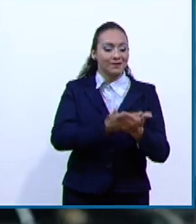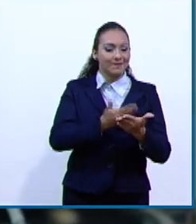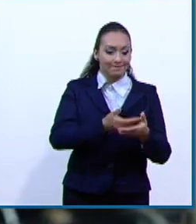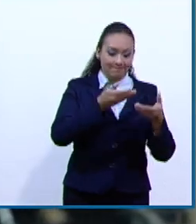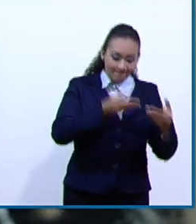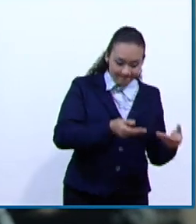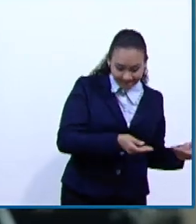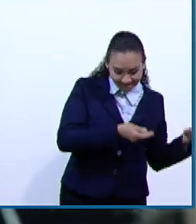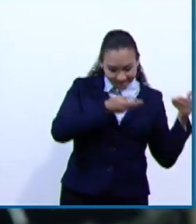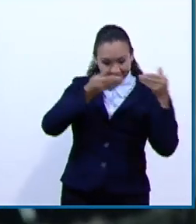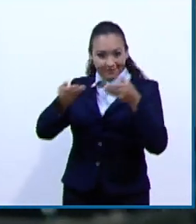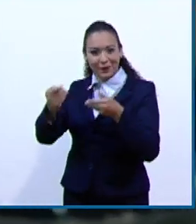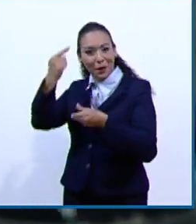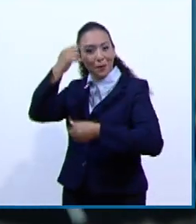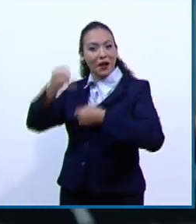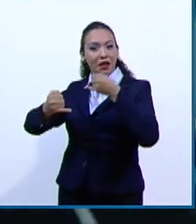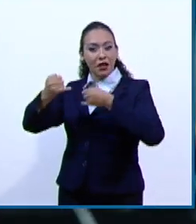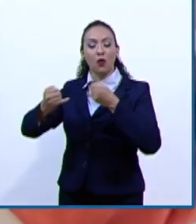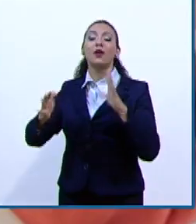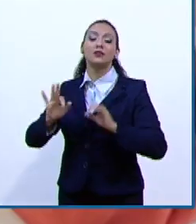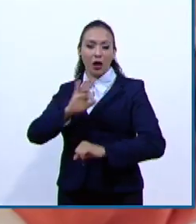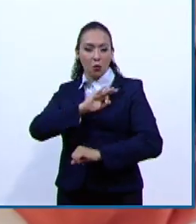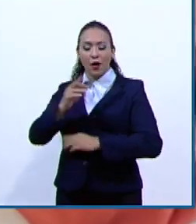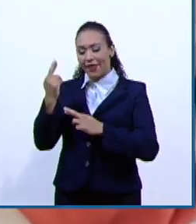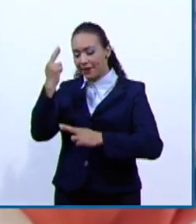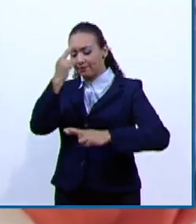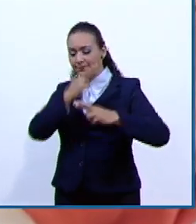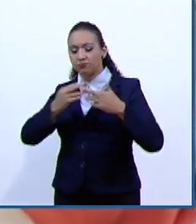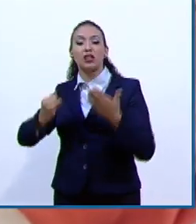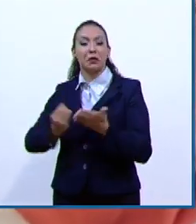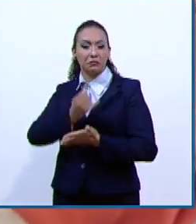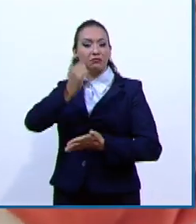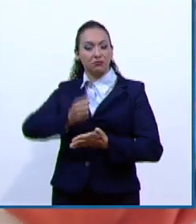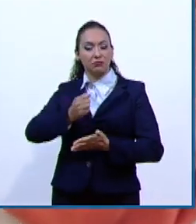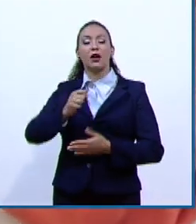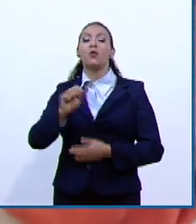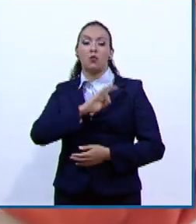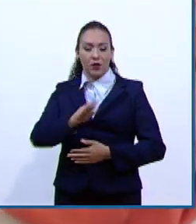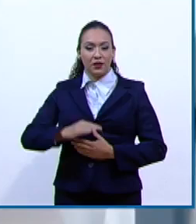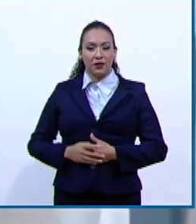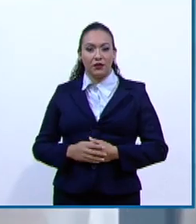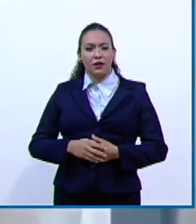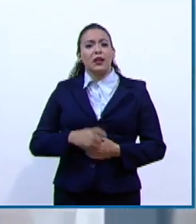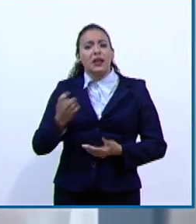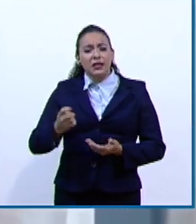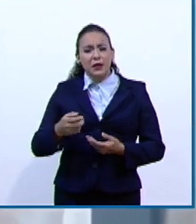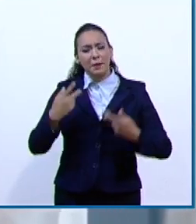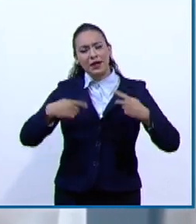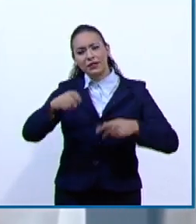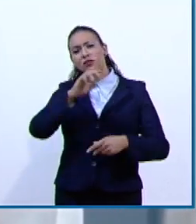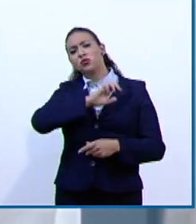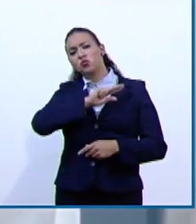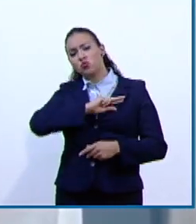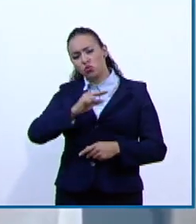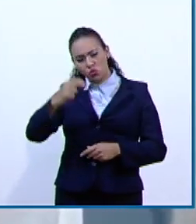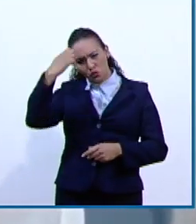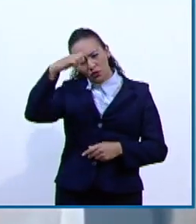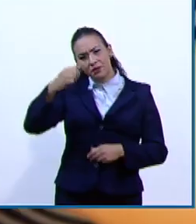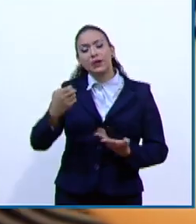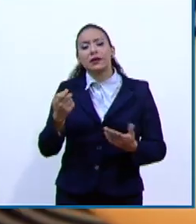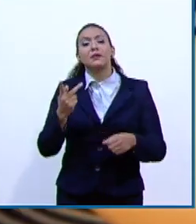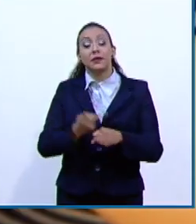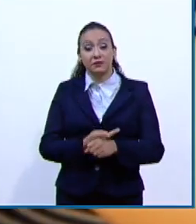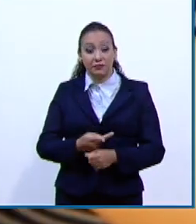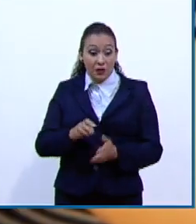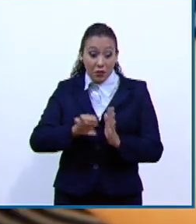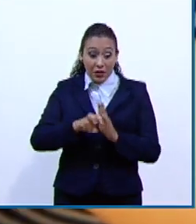que se realizan los dictámenes en el procedimiento penal, sino que también se asegura de que las personas expertas tengan formación en derechos